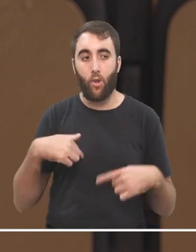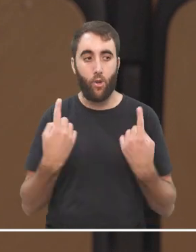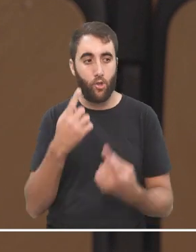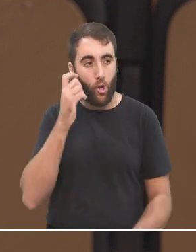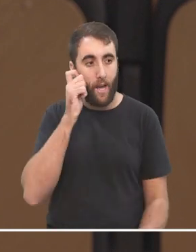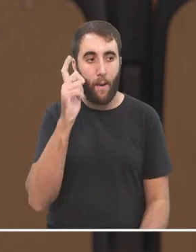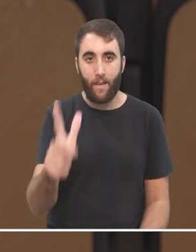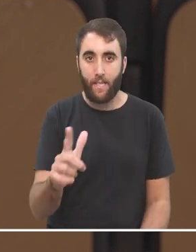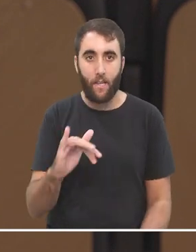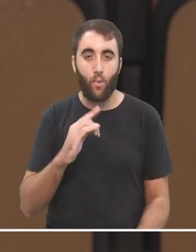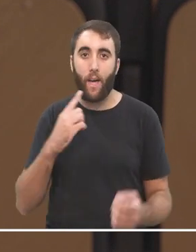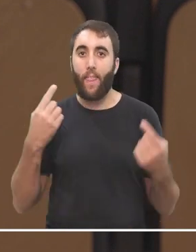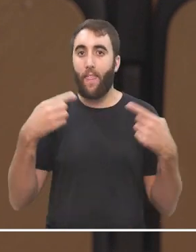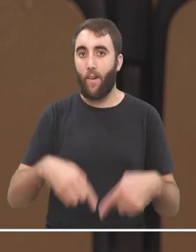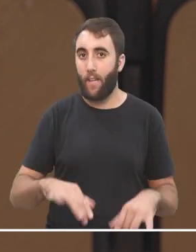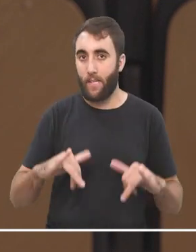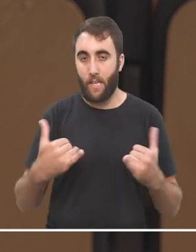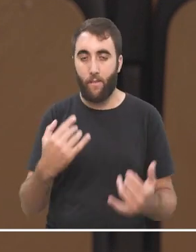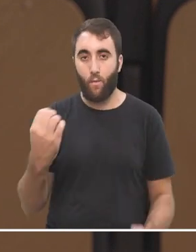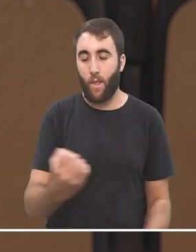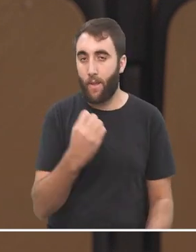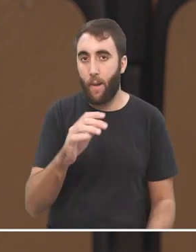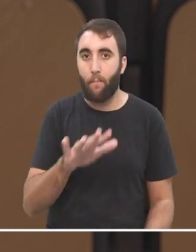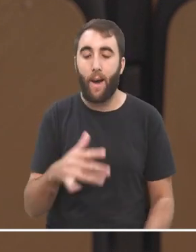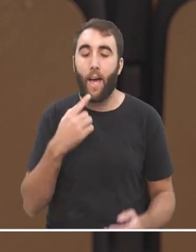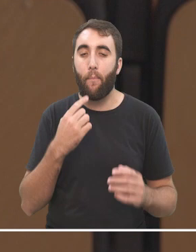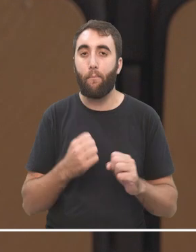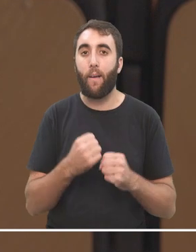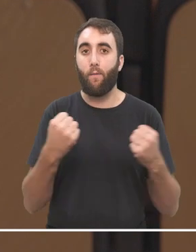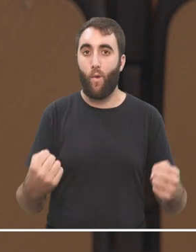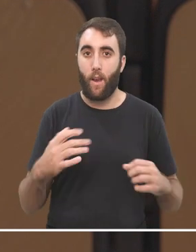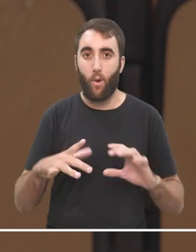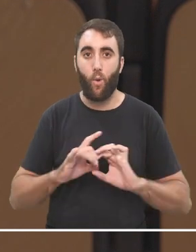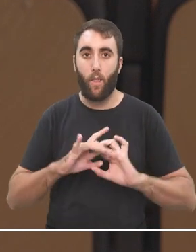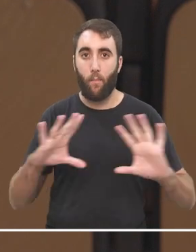y es una herramienta de debate para reforzar la democracia.